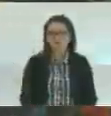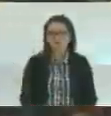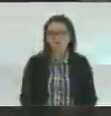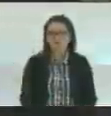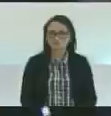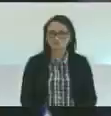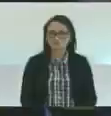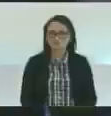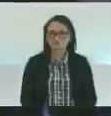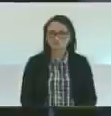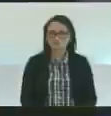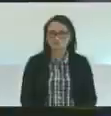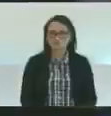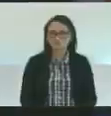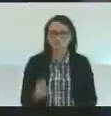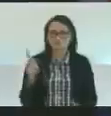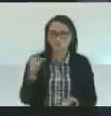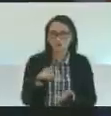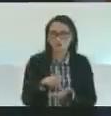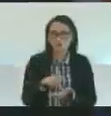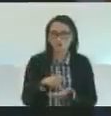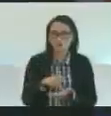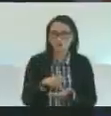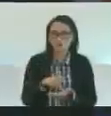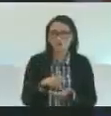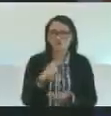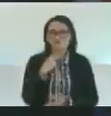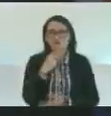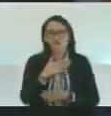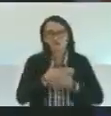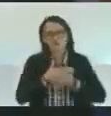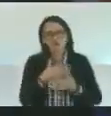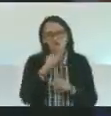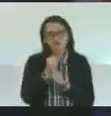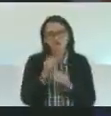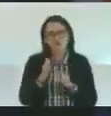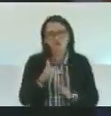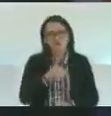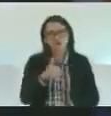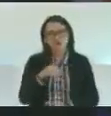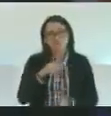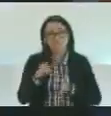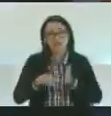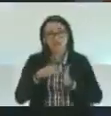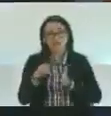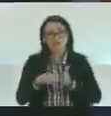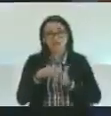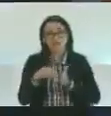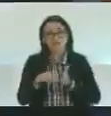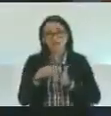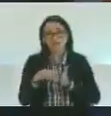Venía a los portones de Sidor a traer la voz solidaria de los trabajadores del metro.